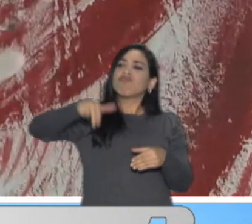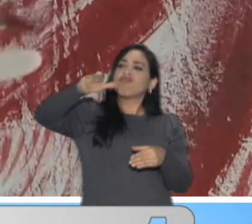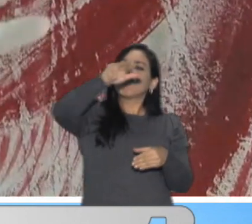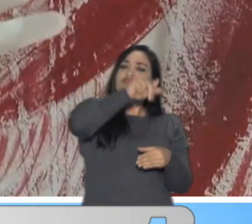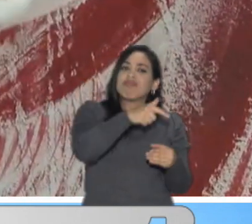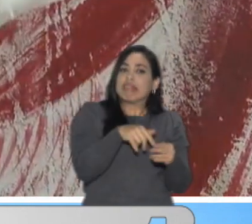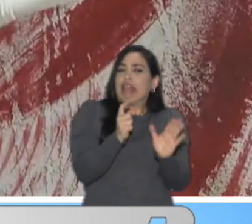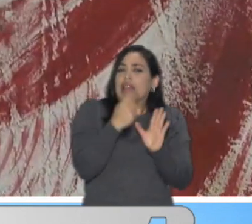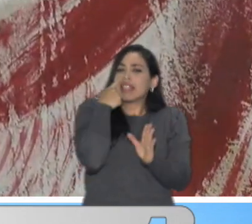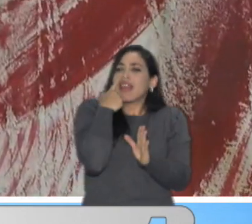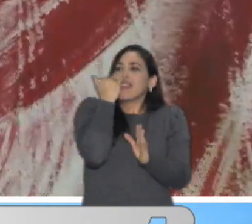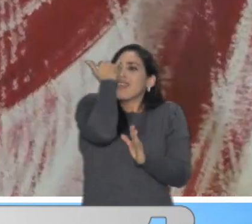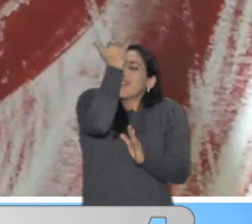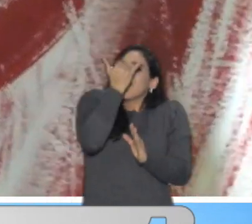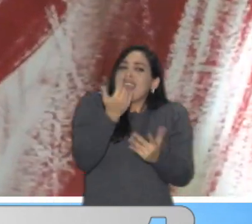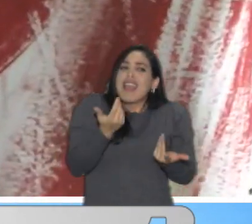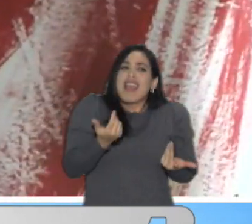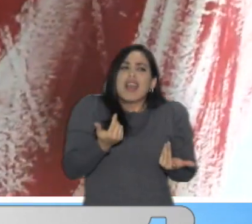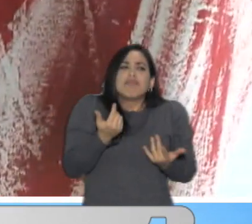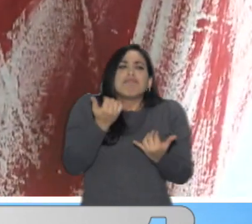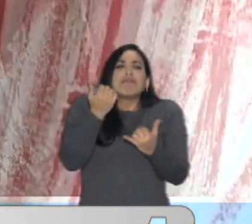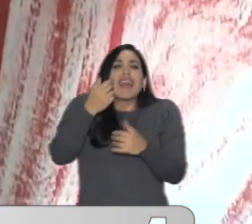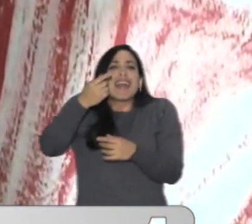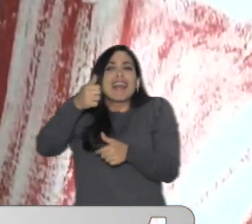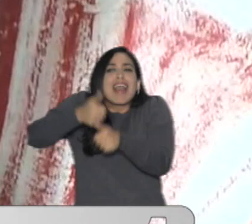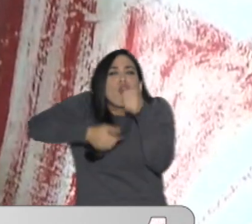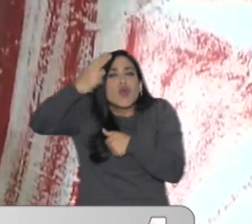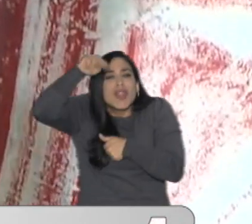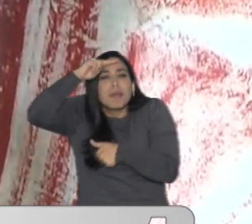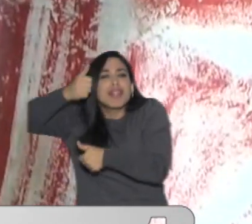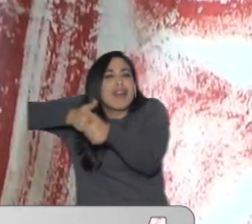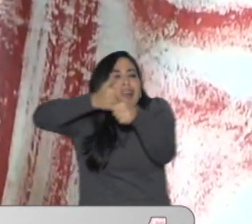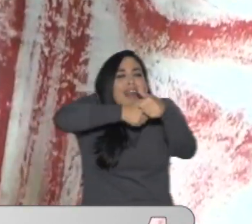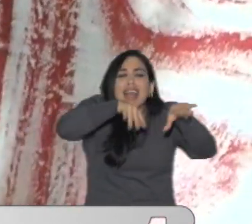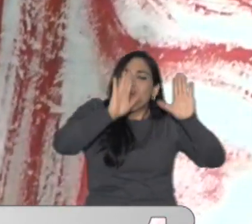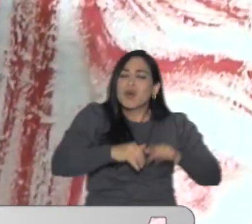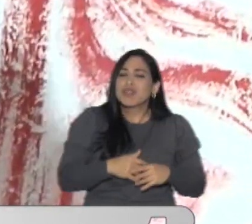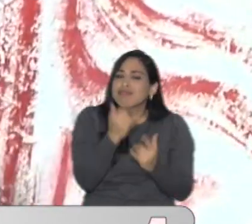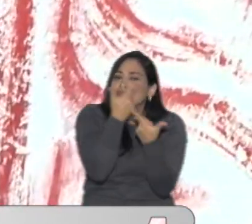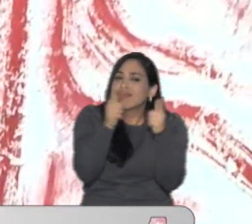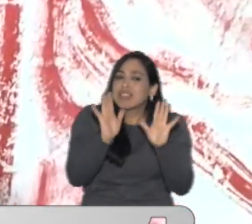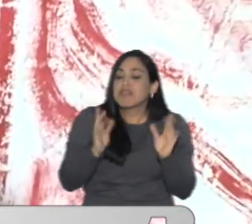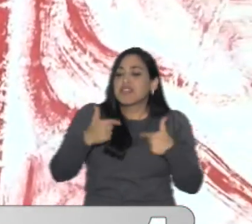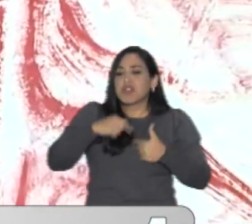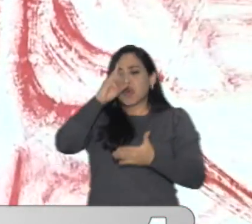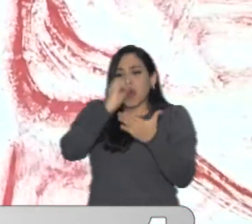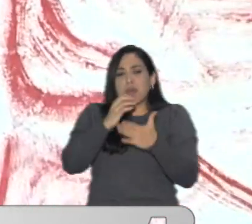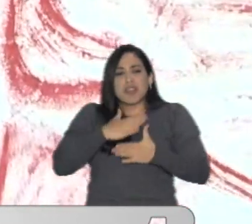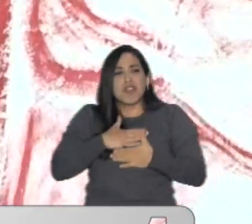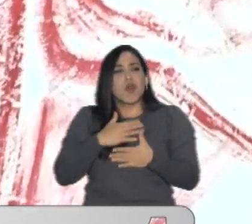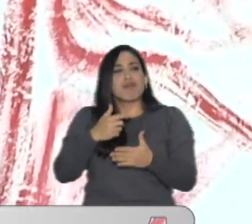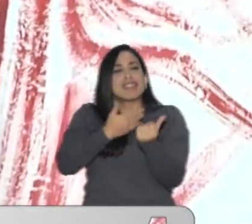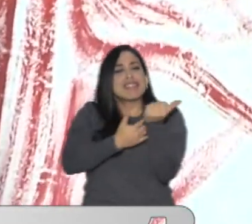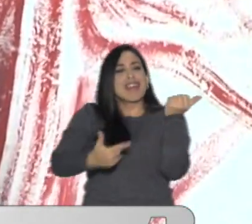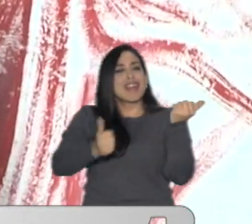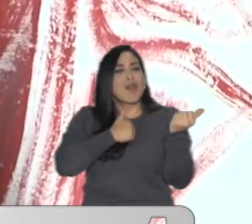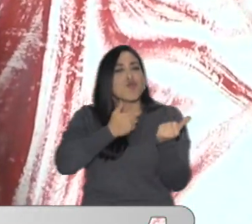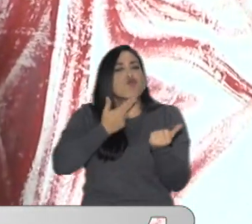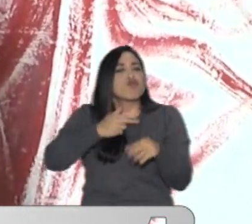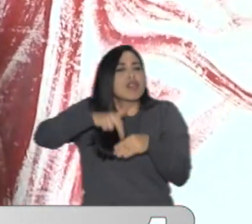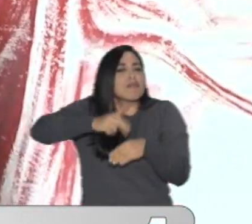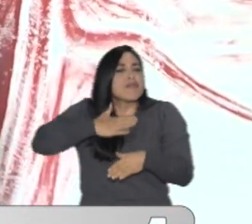bueno, y eso simbólicamente se le puede dar muchas connotaciones. Entonces, básicamente por eso me gusta hacerlos con sangre. ¿Y